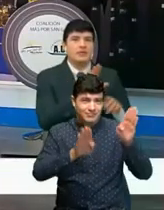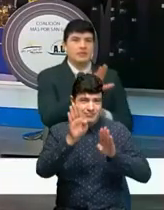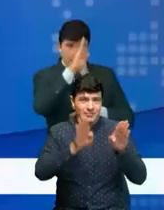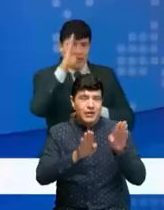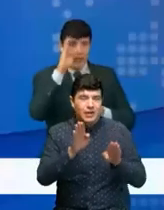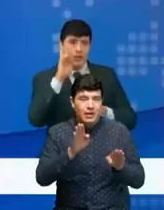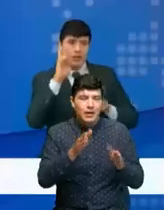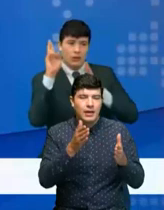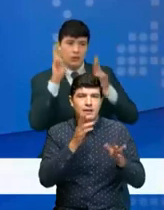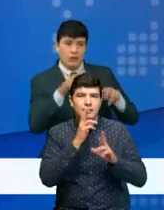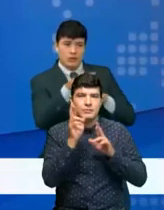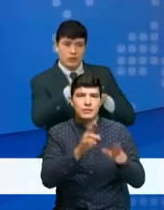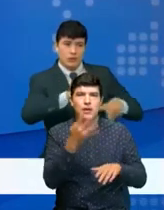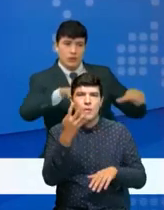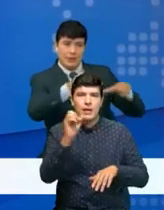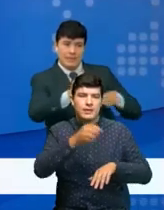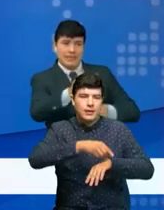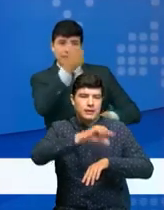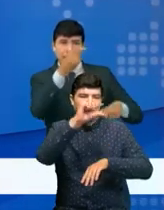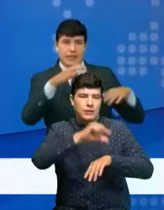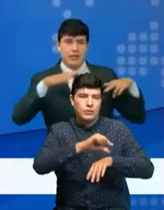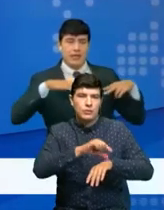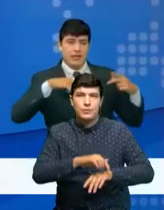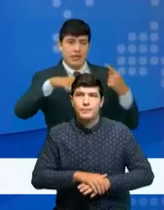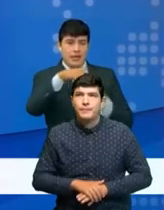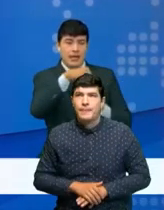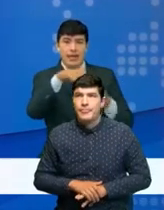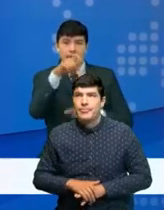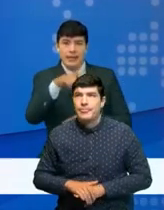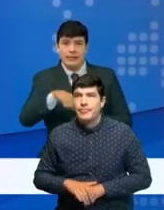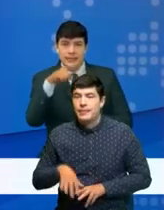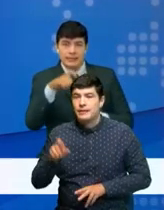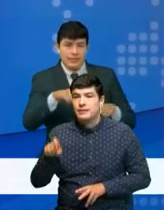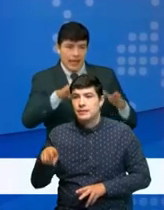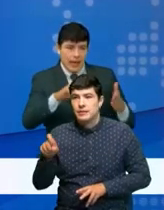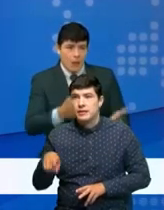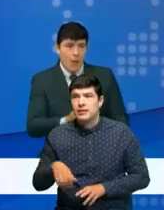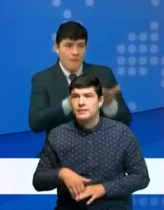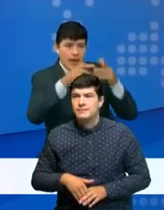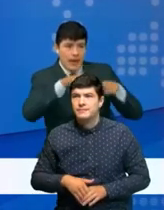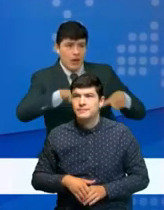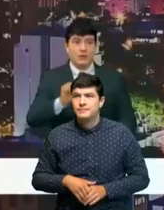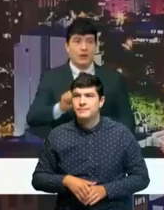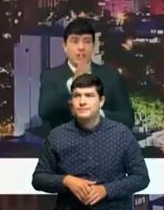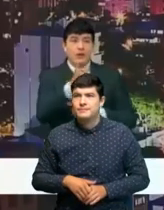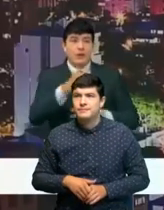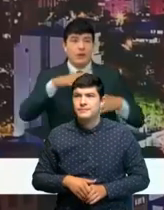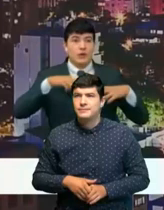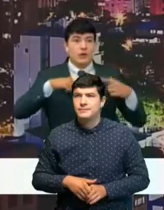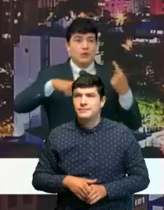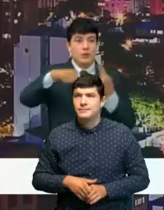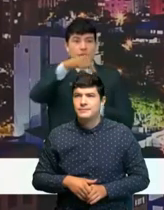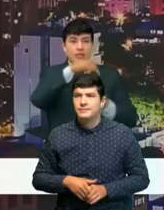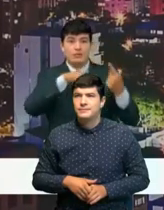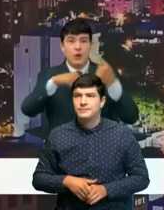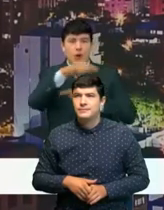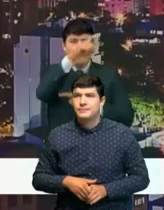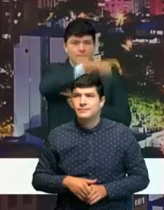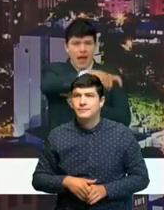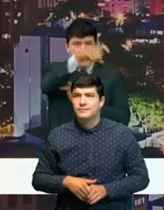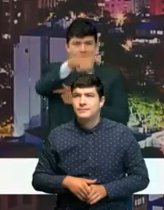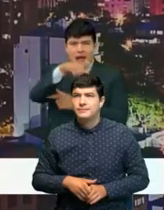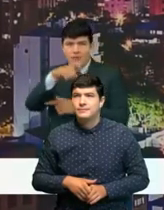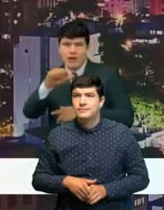40 segundos. Necesitamos reactivar nuestros sitios turísticos que han sido íconos. Tenemos que hacer un plan